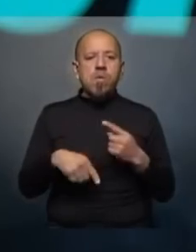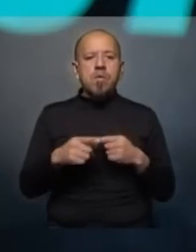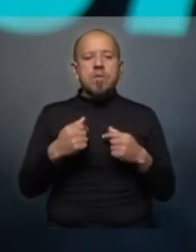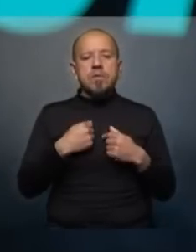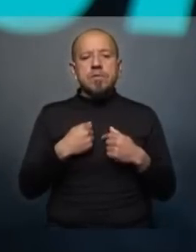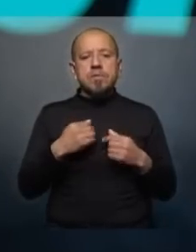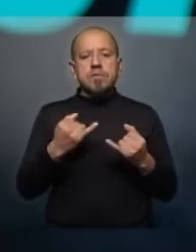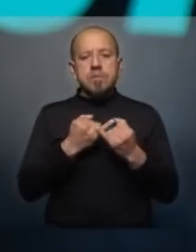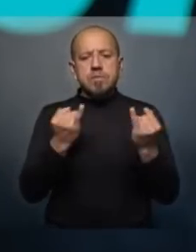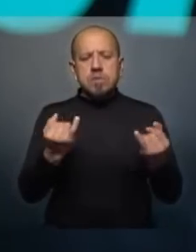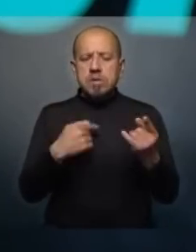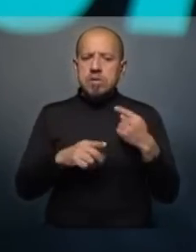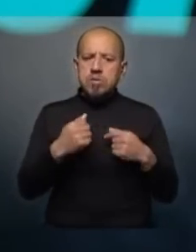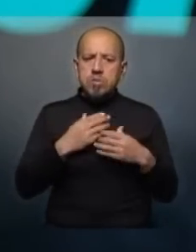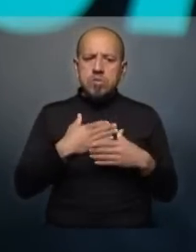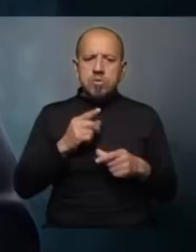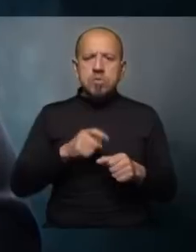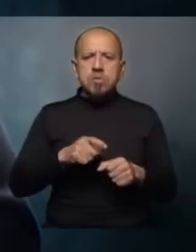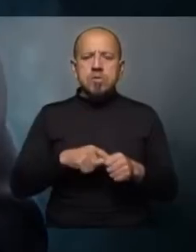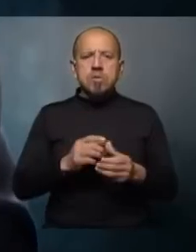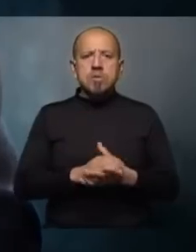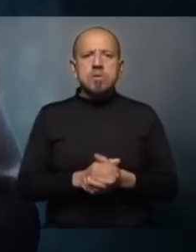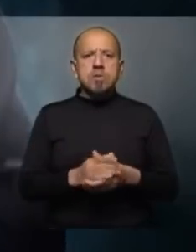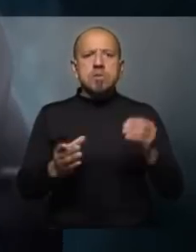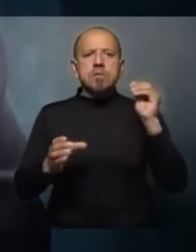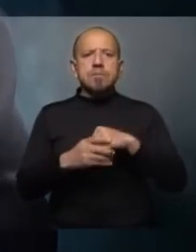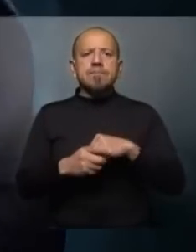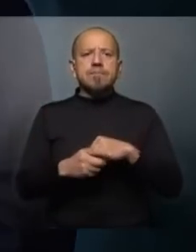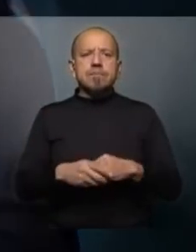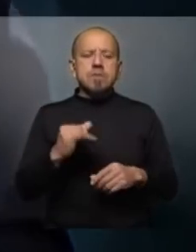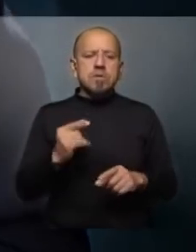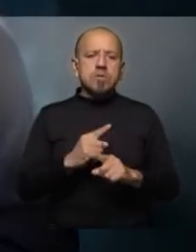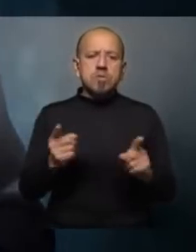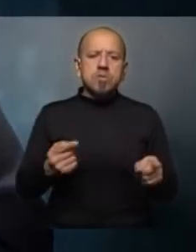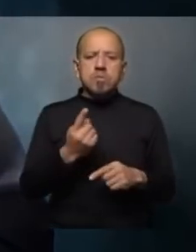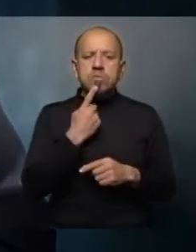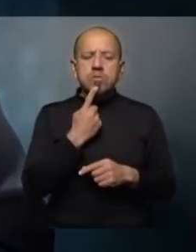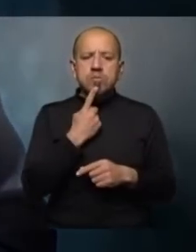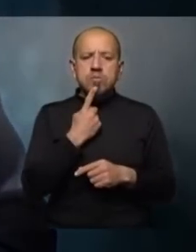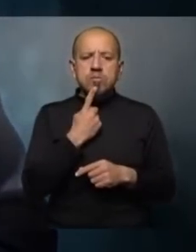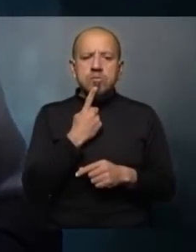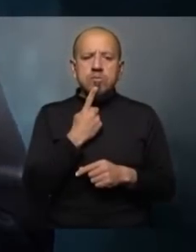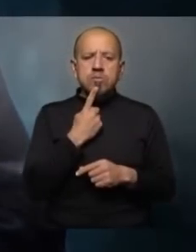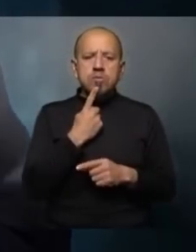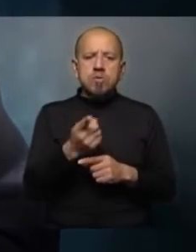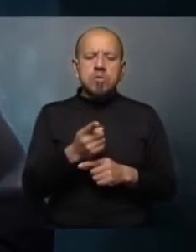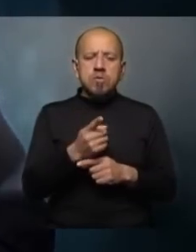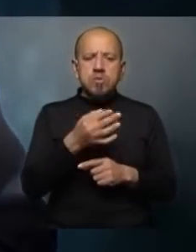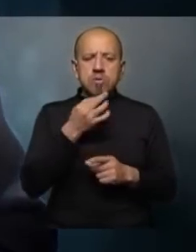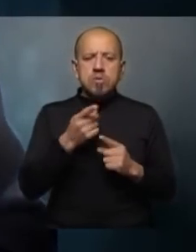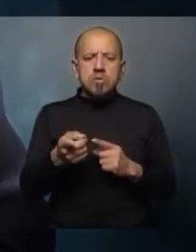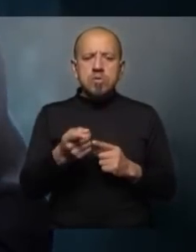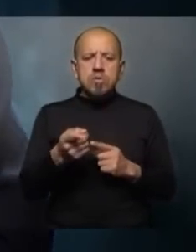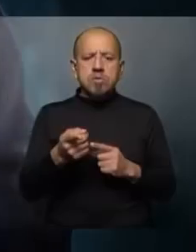independencia deal con mucha fuerza hablando de injerencias Independencia o no política eh le decía usted